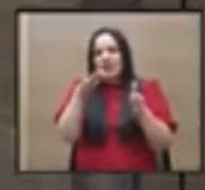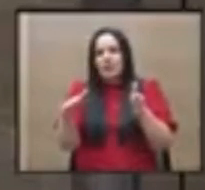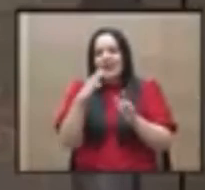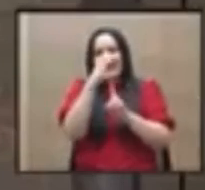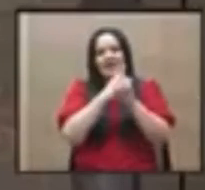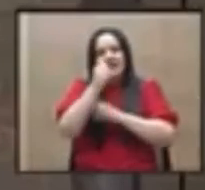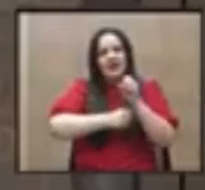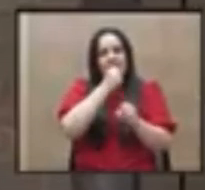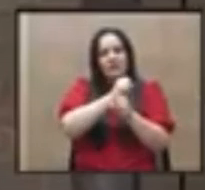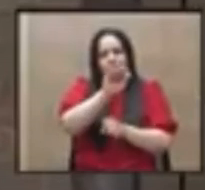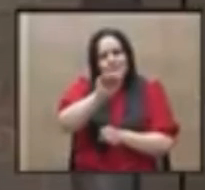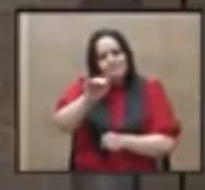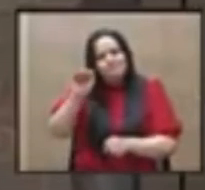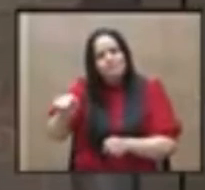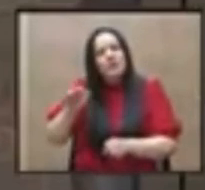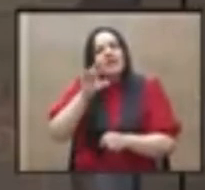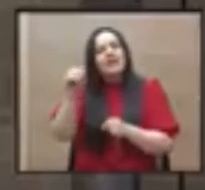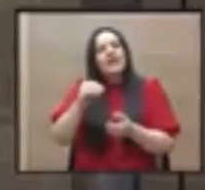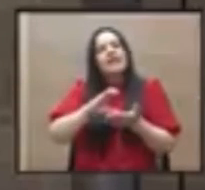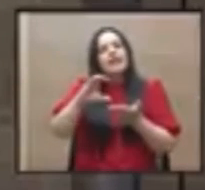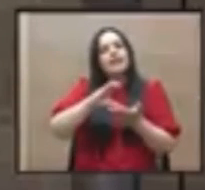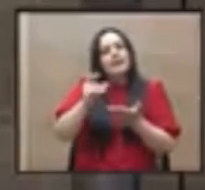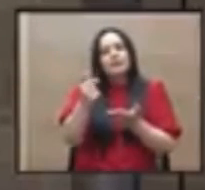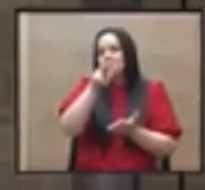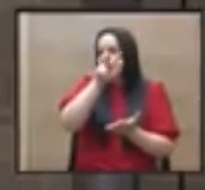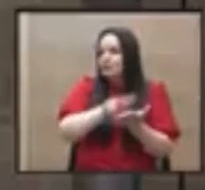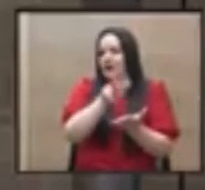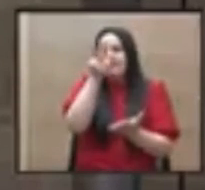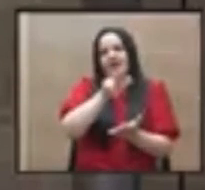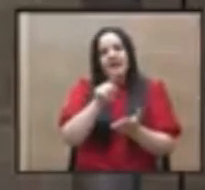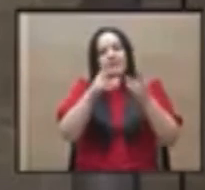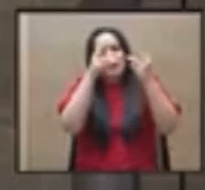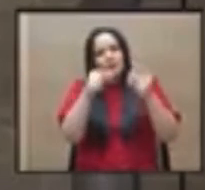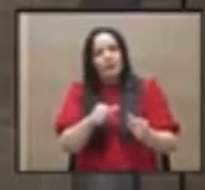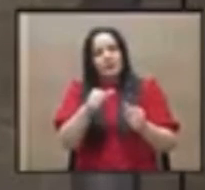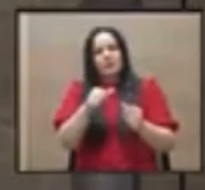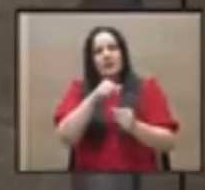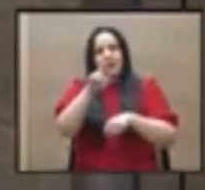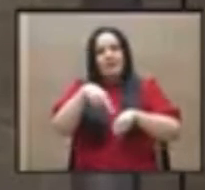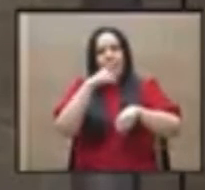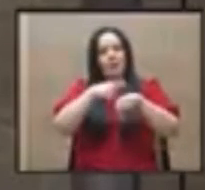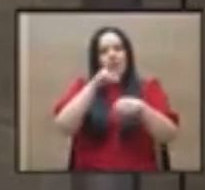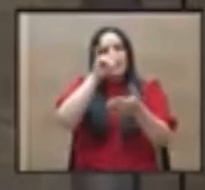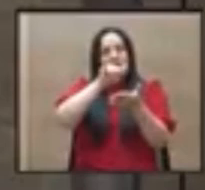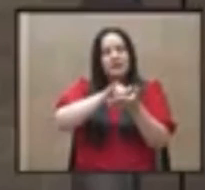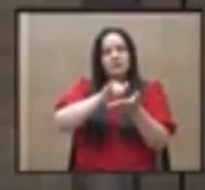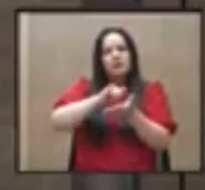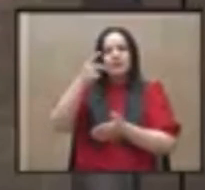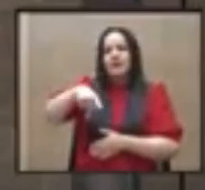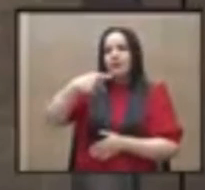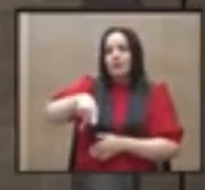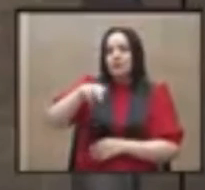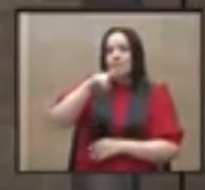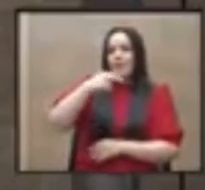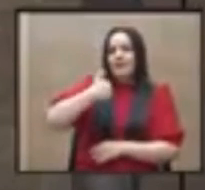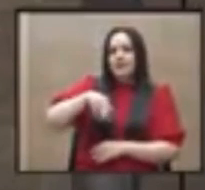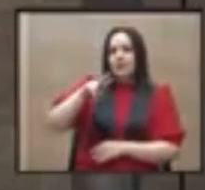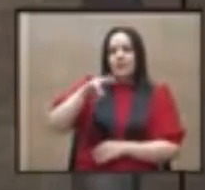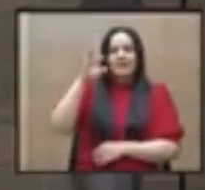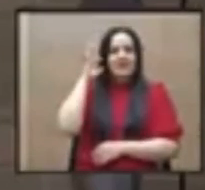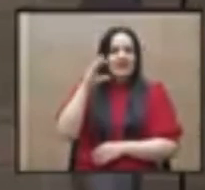la liquidación del presupuesto de la República. Y esto es muy peligroso, compañeros y compañeras. Tenemos que tomar